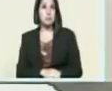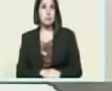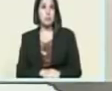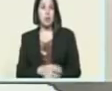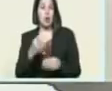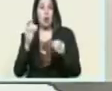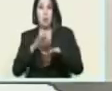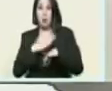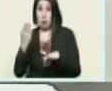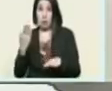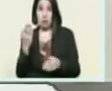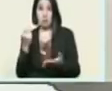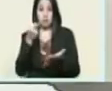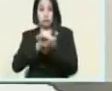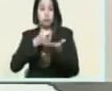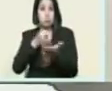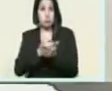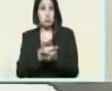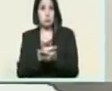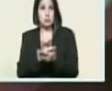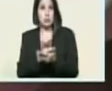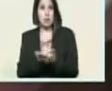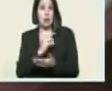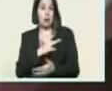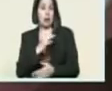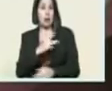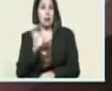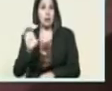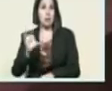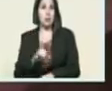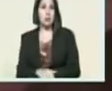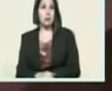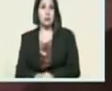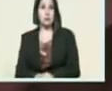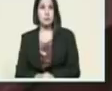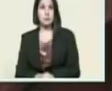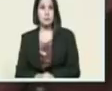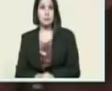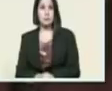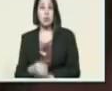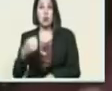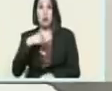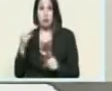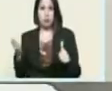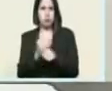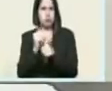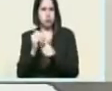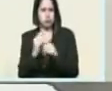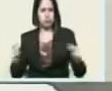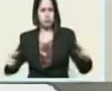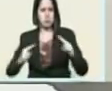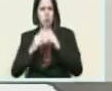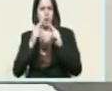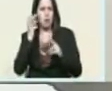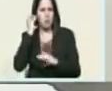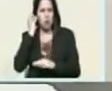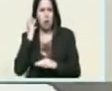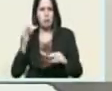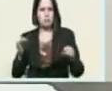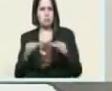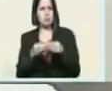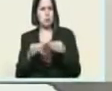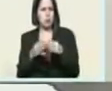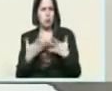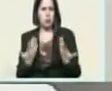la patria. Yo me conseguí una mujer en una reunión que tuvimos.